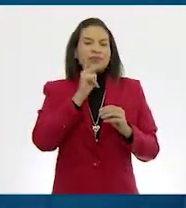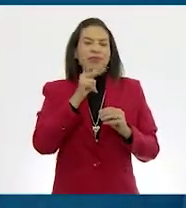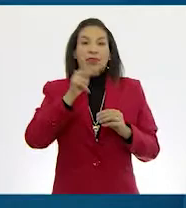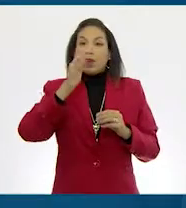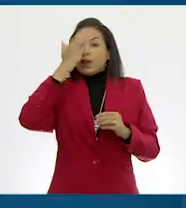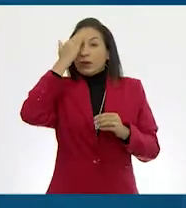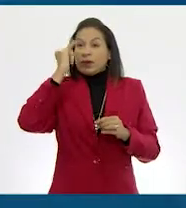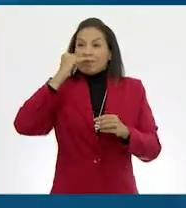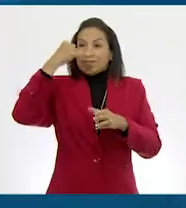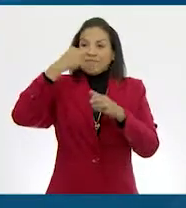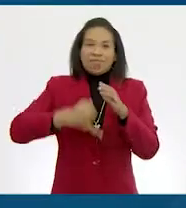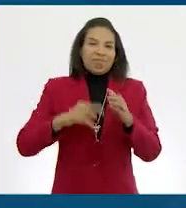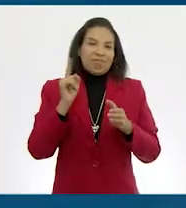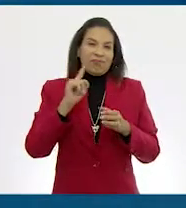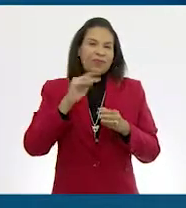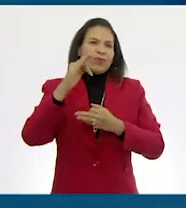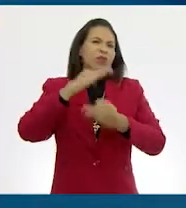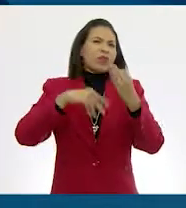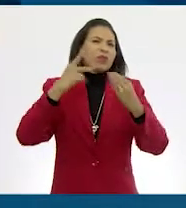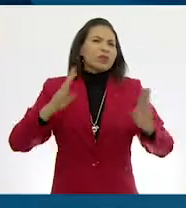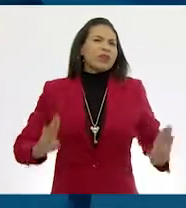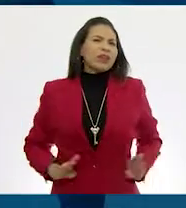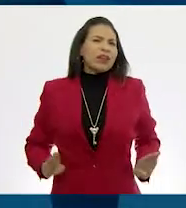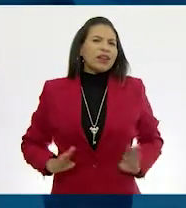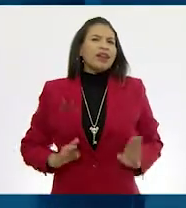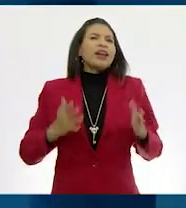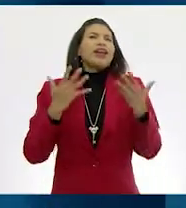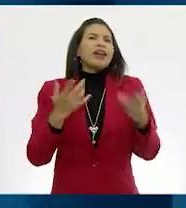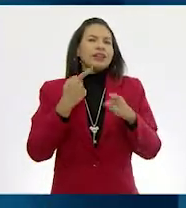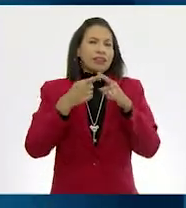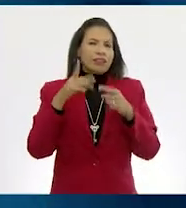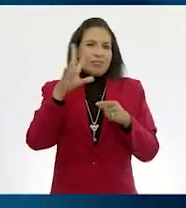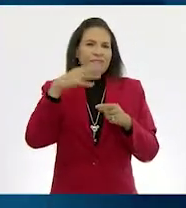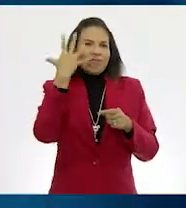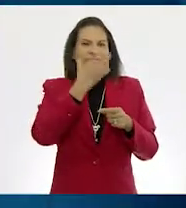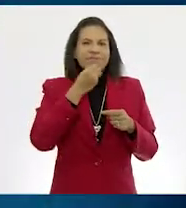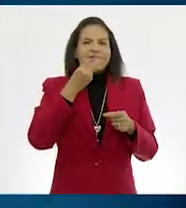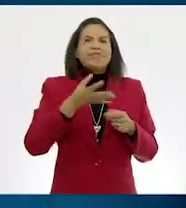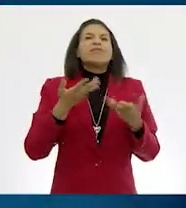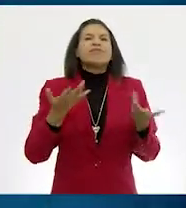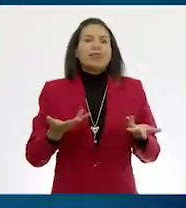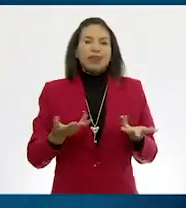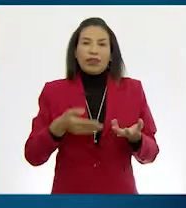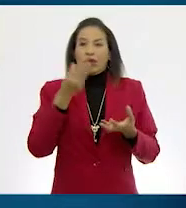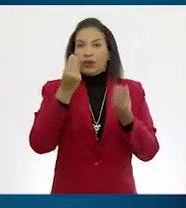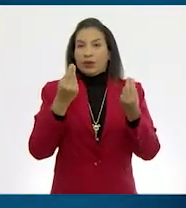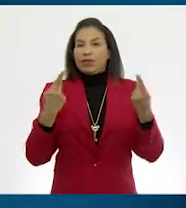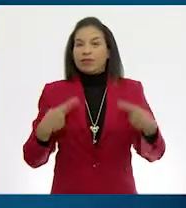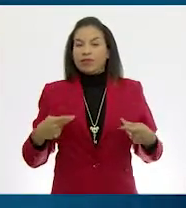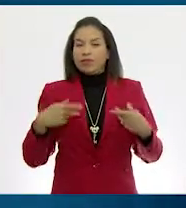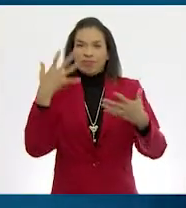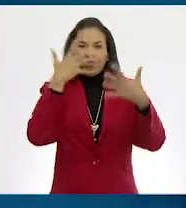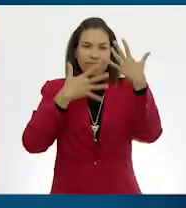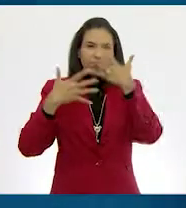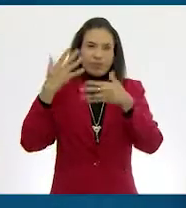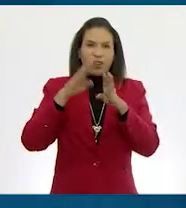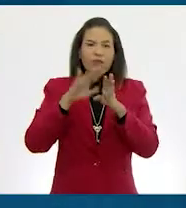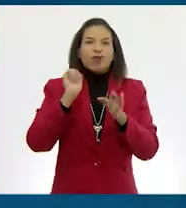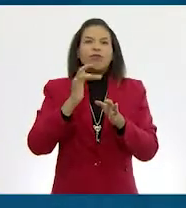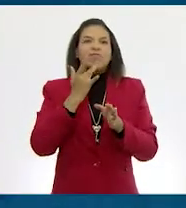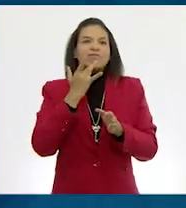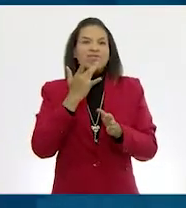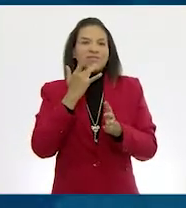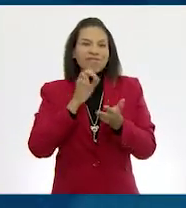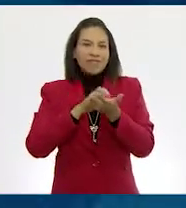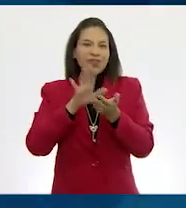conocemos a ciencia cierta todas las características que tiene y lo fantástico que es bueno mucha gente lo confunde con lagartijas creen que se